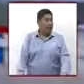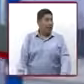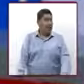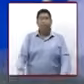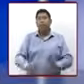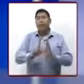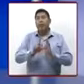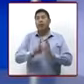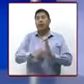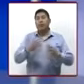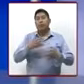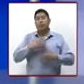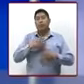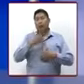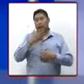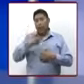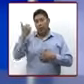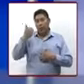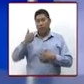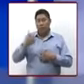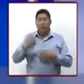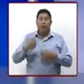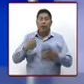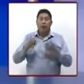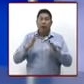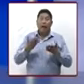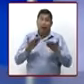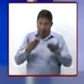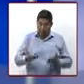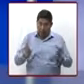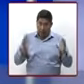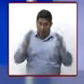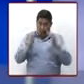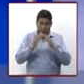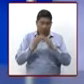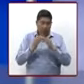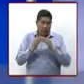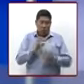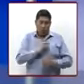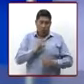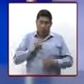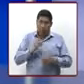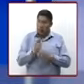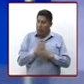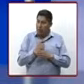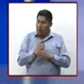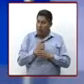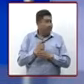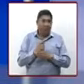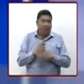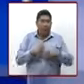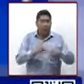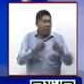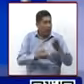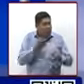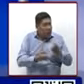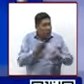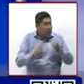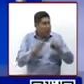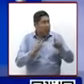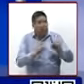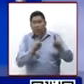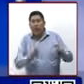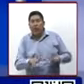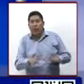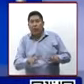Tras los amparos presentados, la Comisión Técnica en la Asamblea Plurinacional decidió continuar con la etapa de evaluación y de exámenes